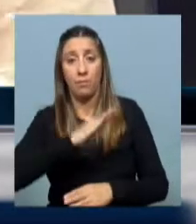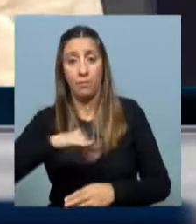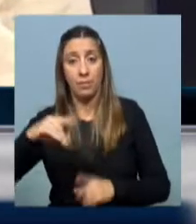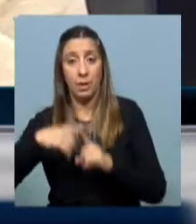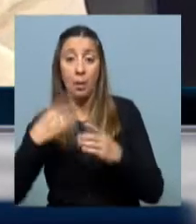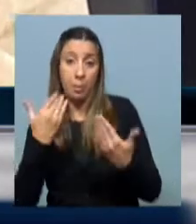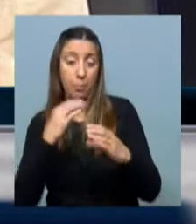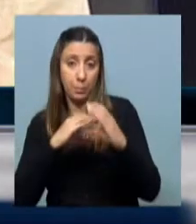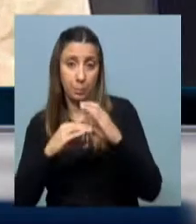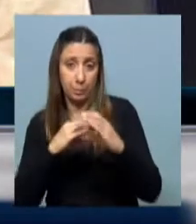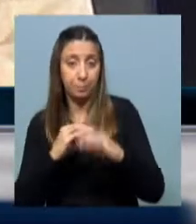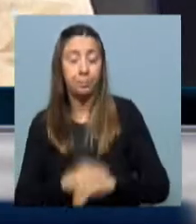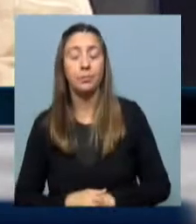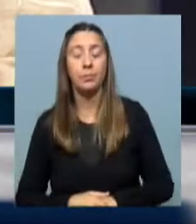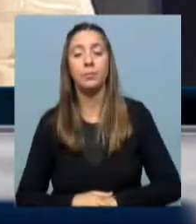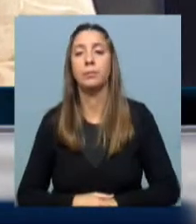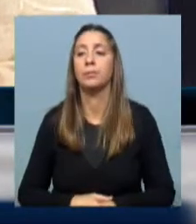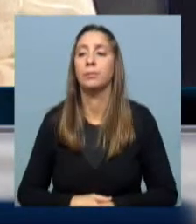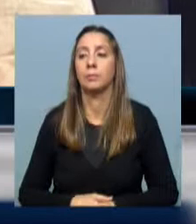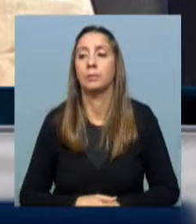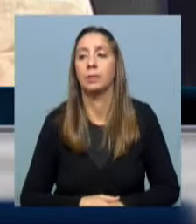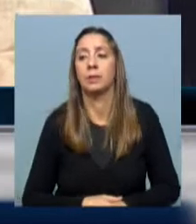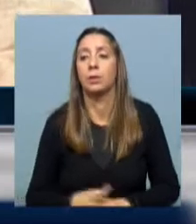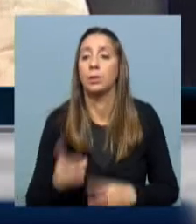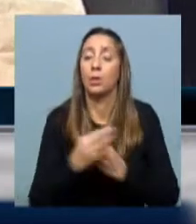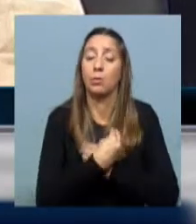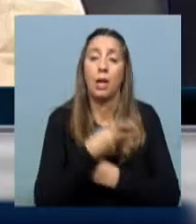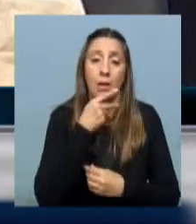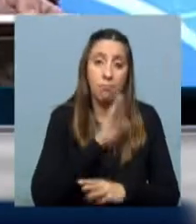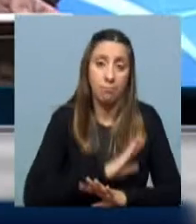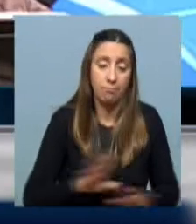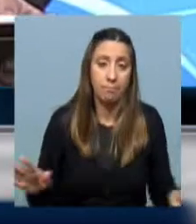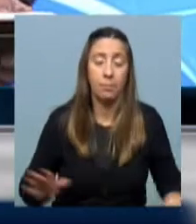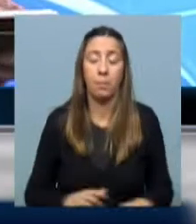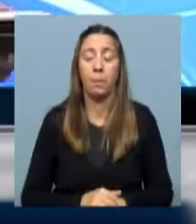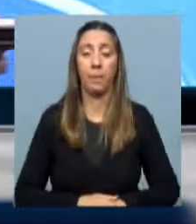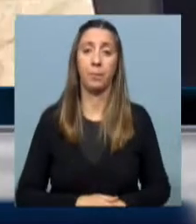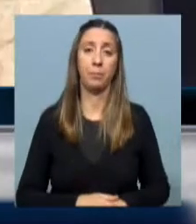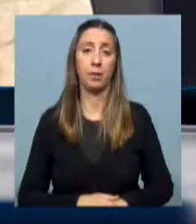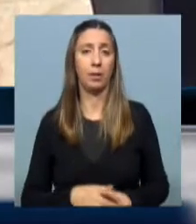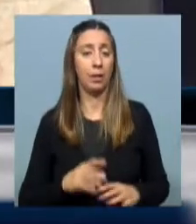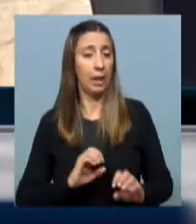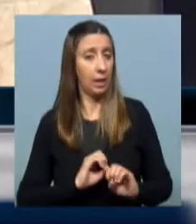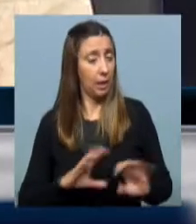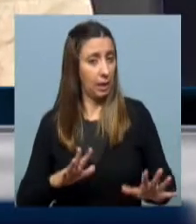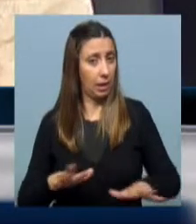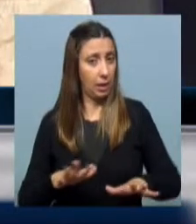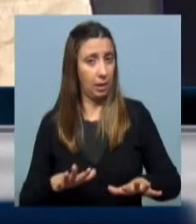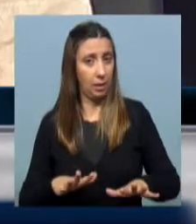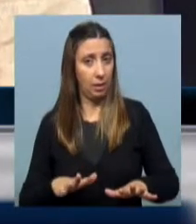poder comunicarnos. Uh-huh. De manera que ocultar no ganamos nada, porque el daño que se le ha